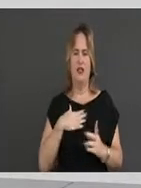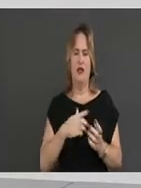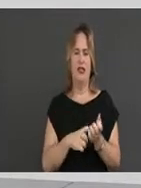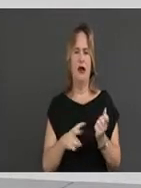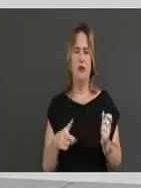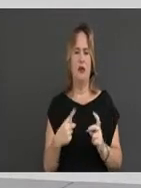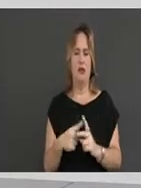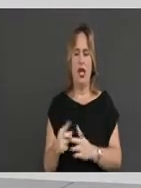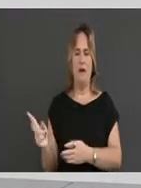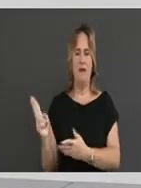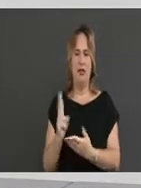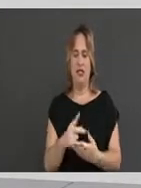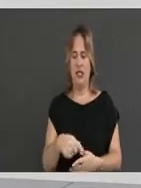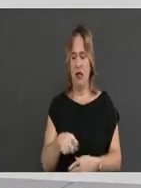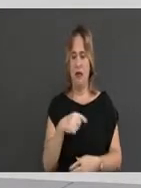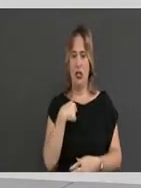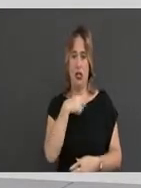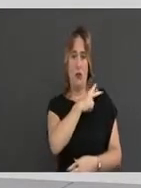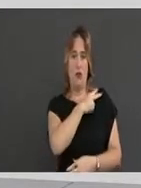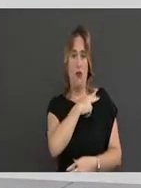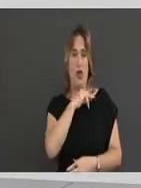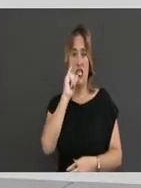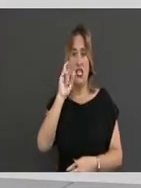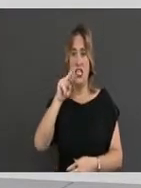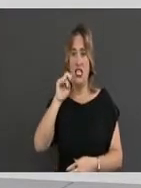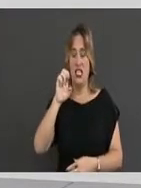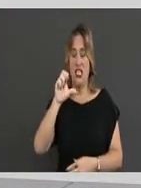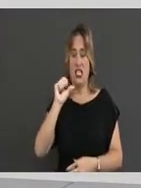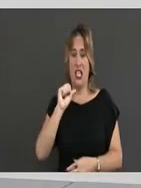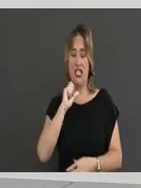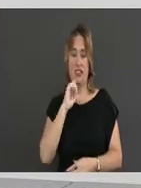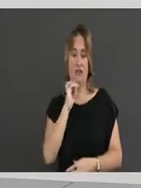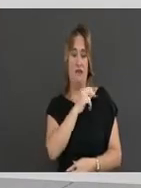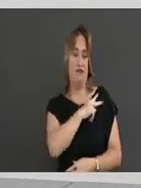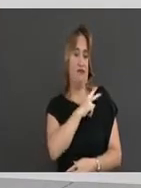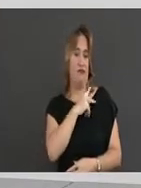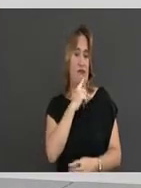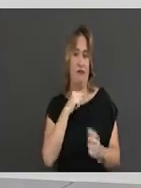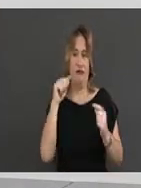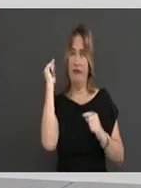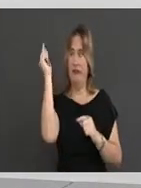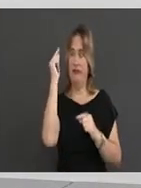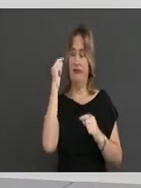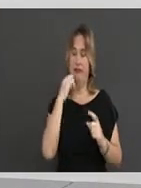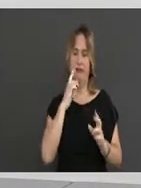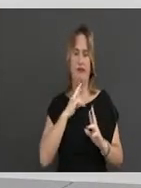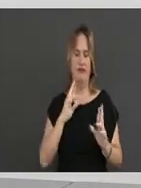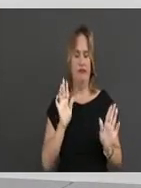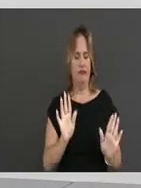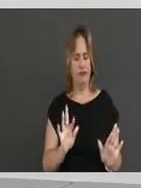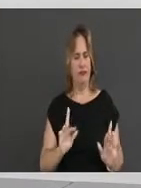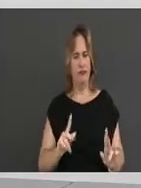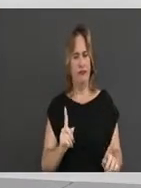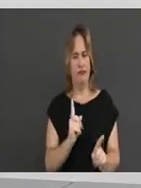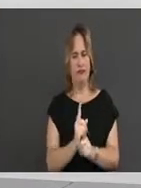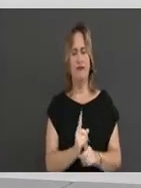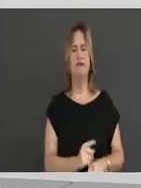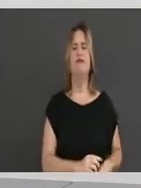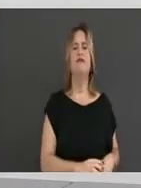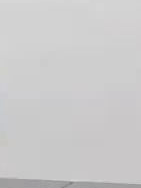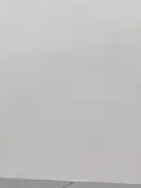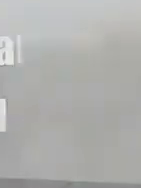territorio. Tuvimos la visita reciente de Inés María Chacman y de eso también podemos hablar, de algunos de esos resultados. Otra pausa y enseguida estamos